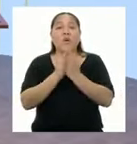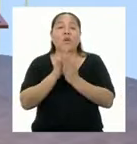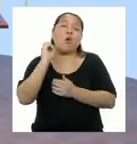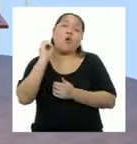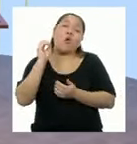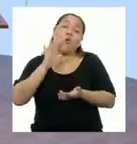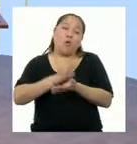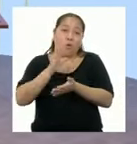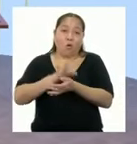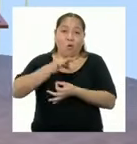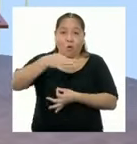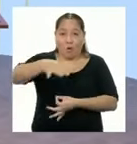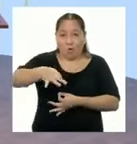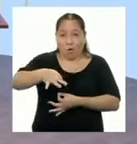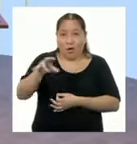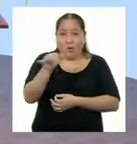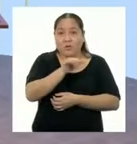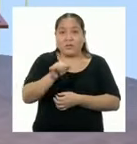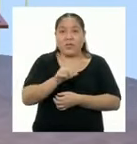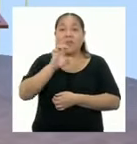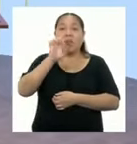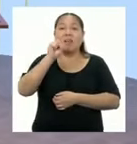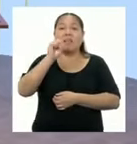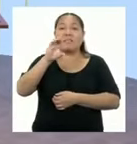hoja usando una escala de